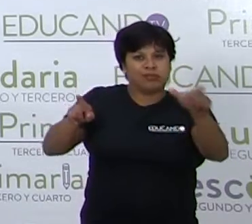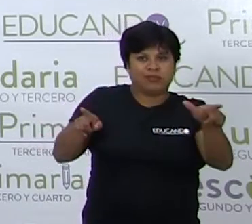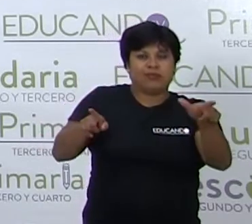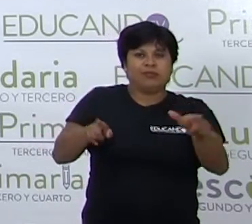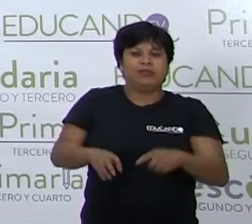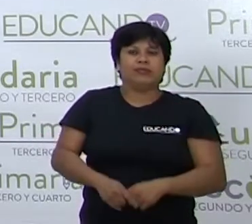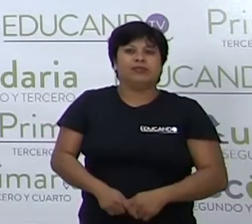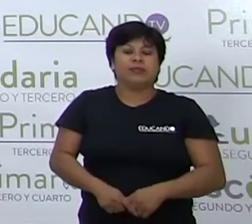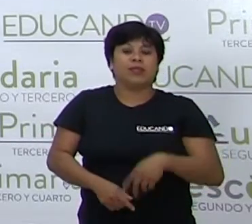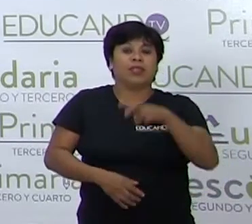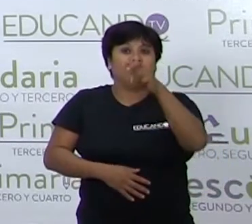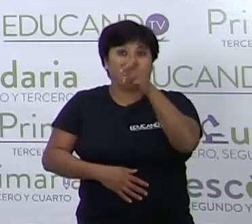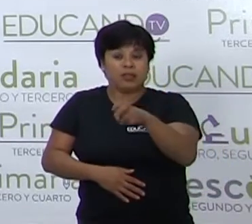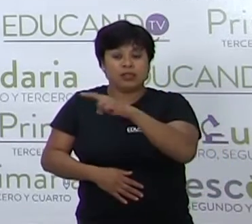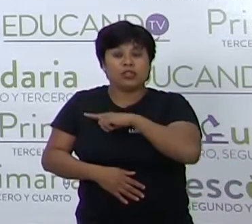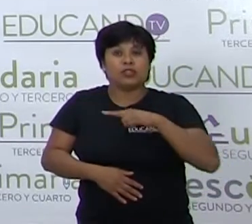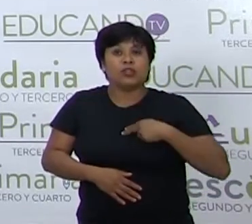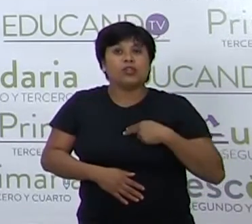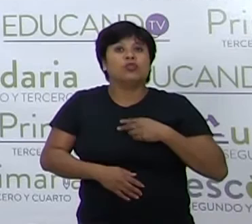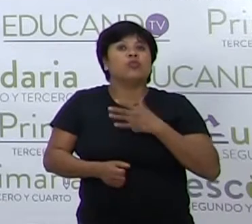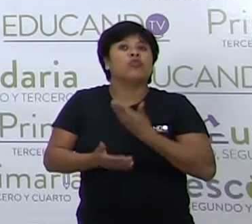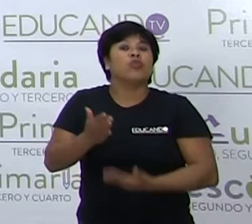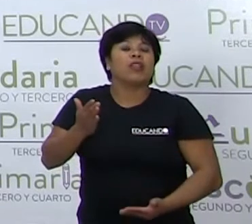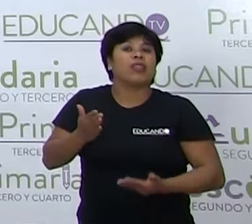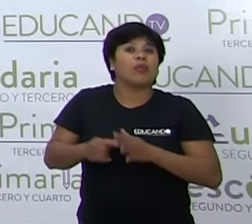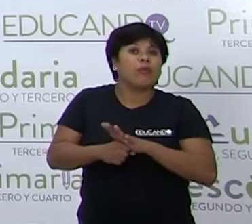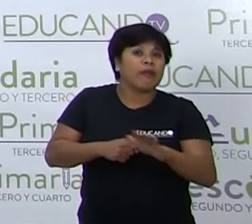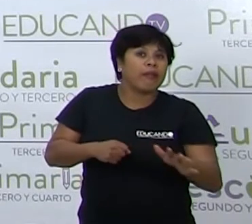numérica. Y aquí entonces, ¿cuál me faltaría?